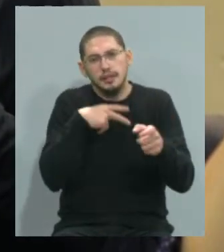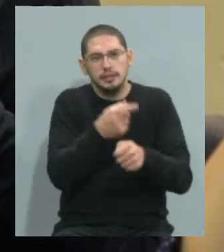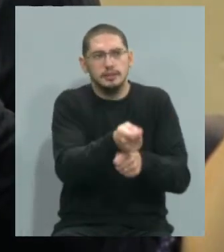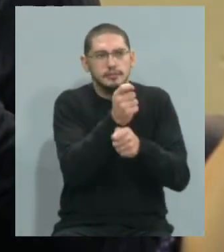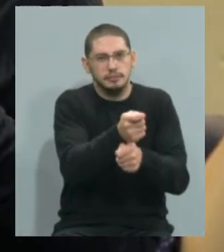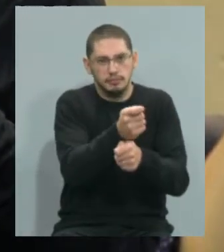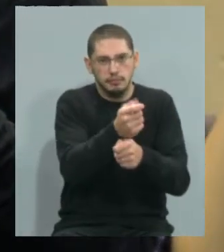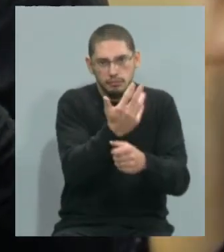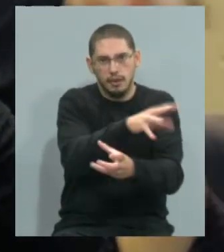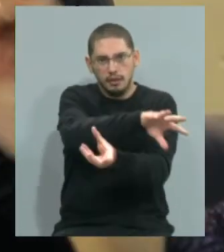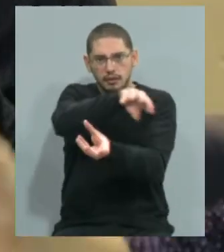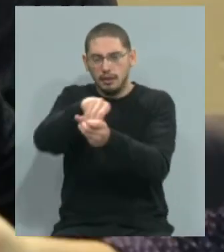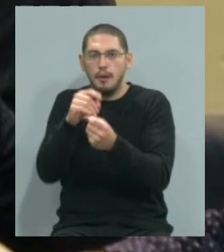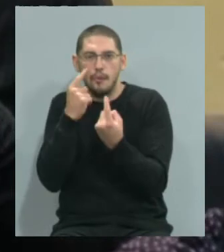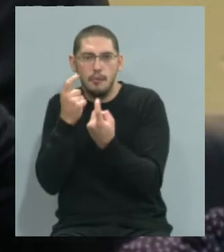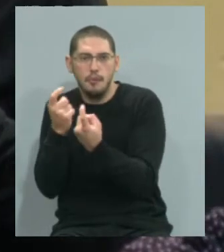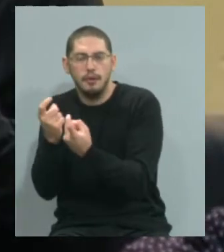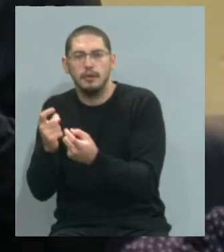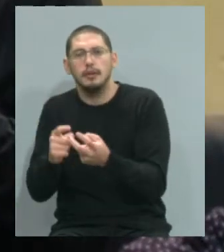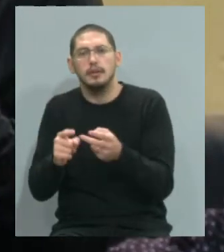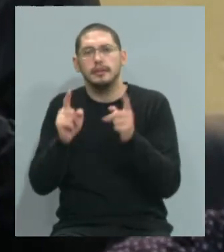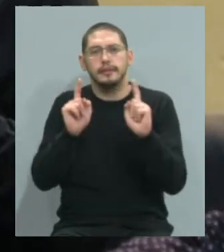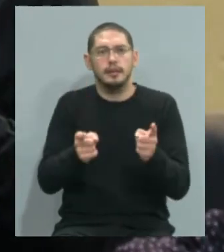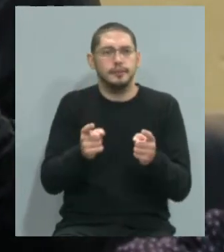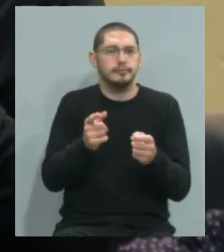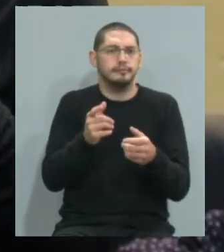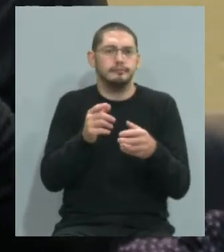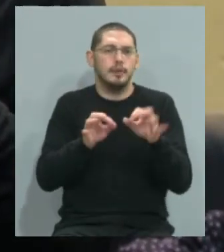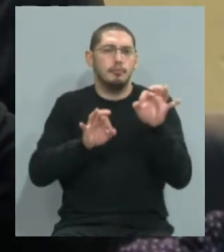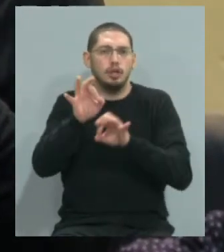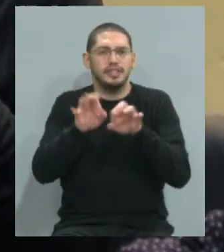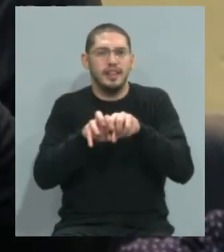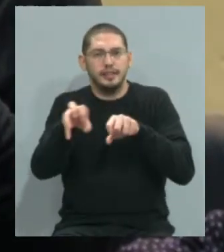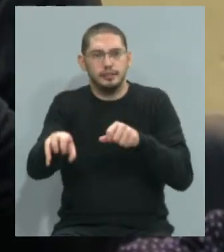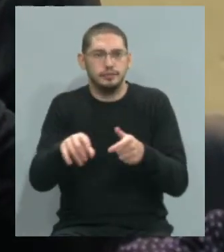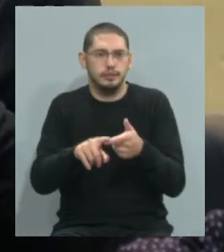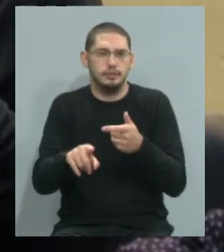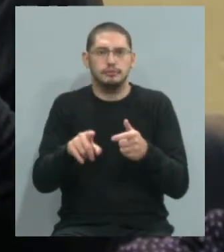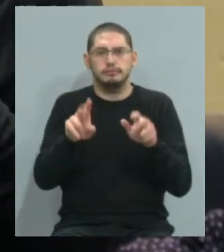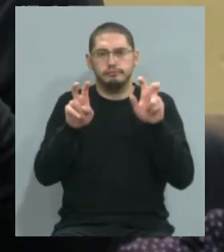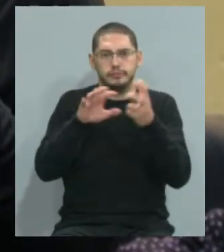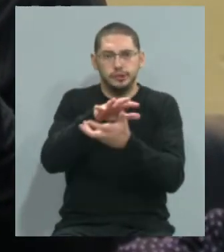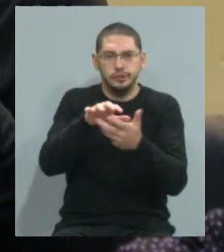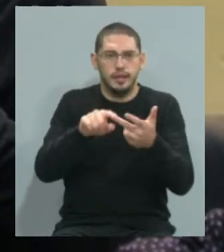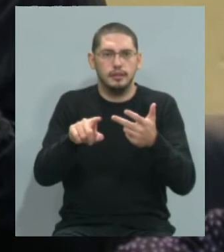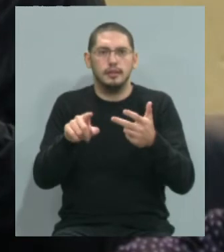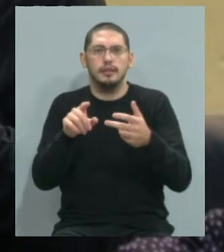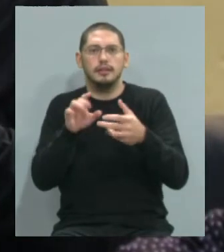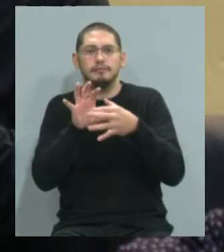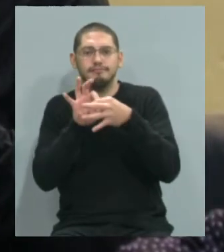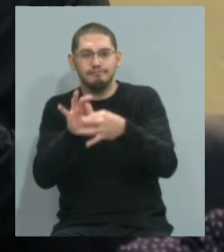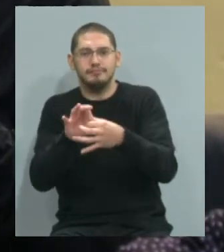como este? Lo mismo pasa con las ciencias sociales, proyectos de extensión que tienen un vínculo con una comunidad, detectan